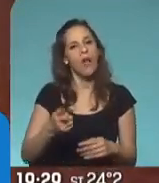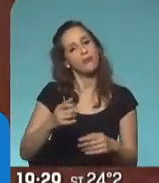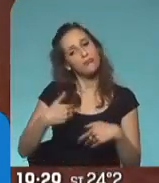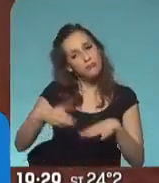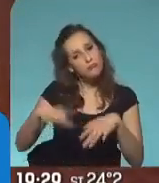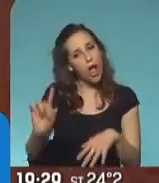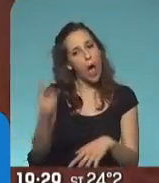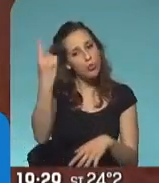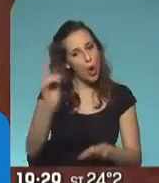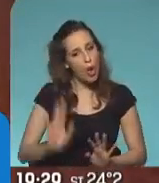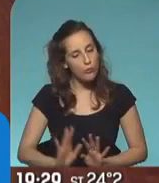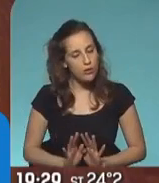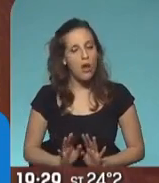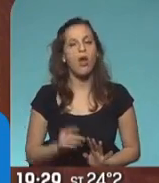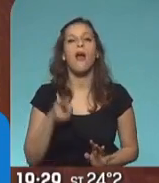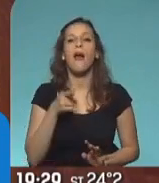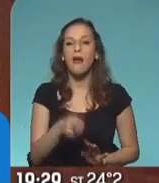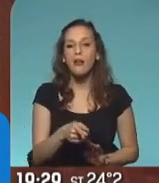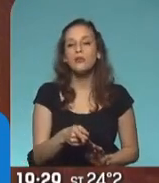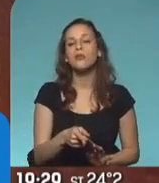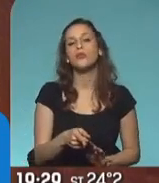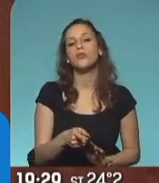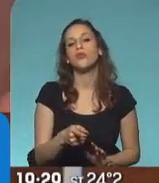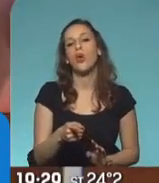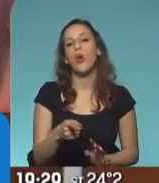permite a la policía operar junto con la justicia,